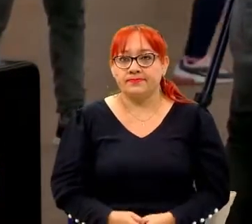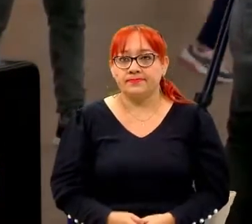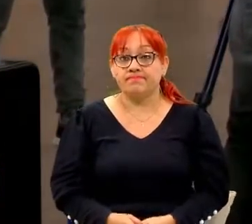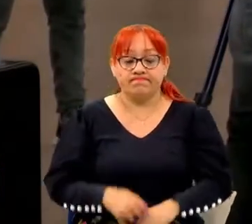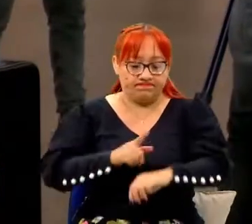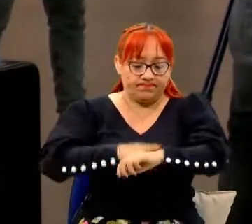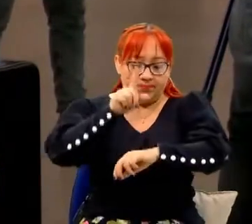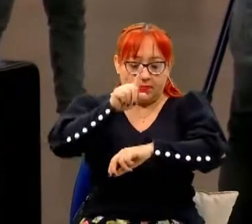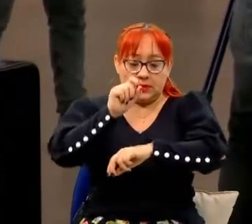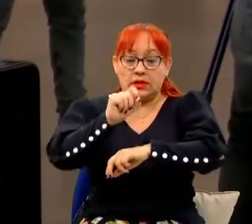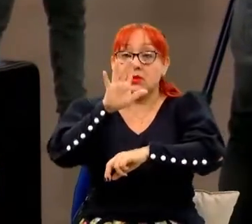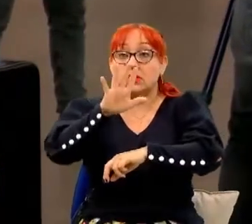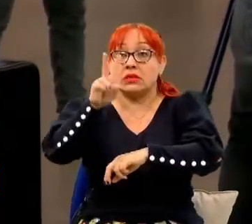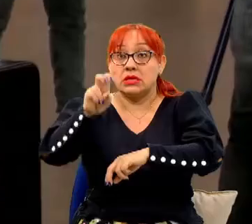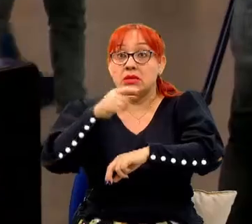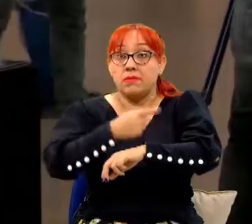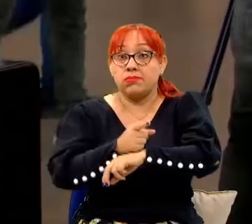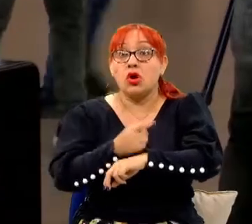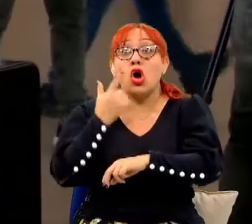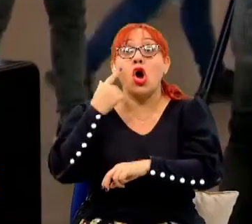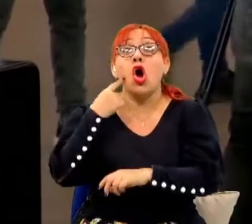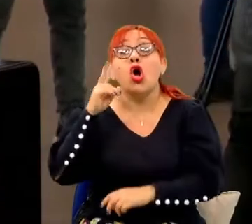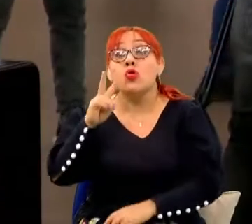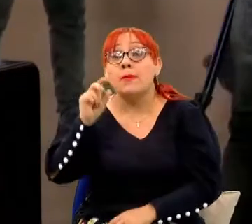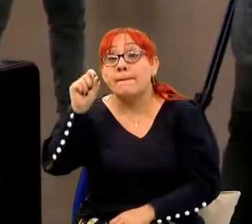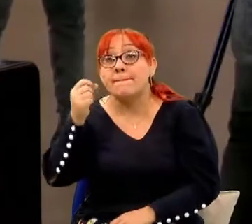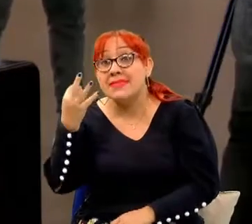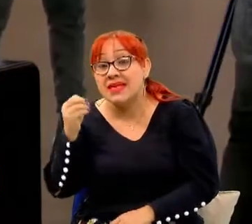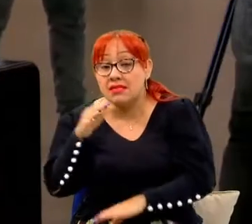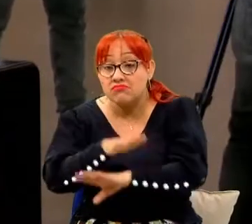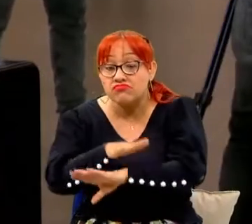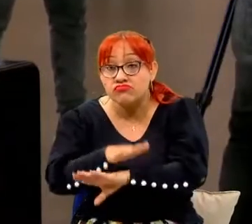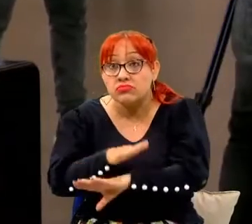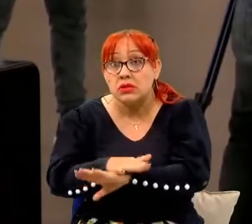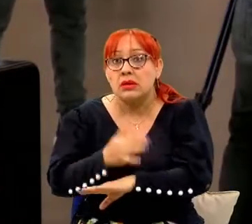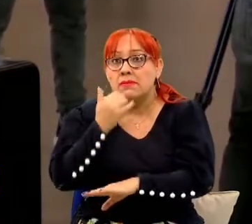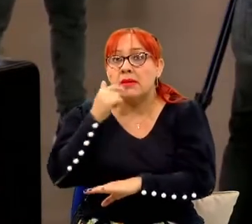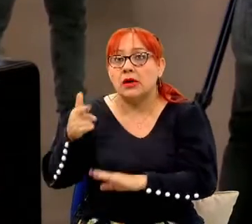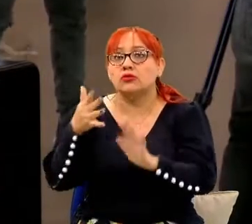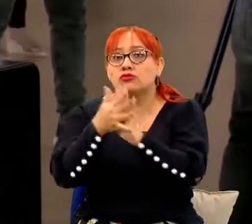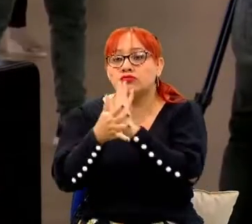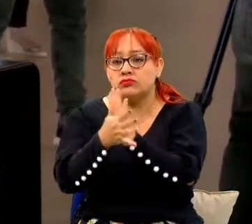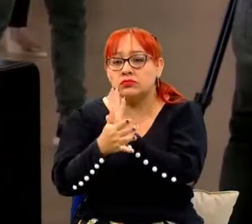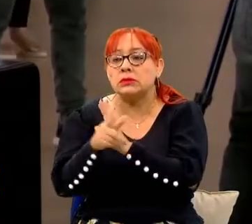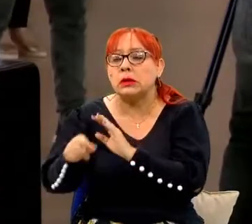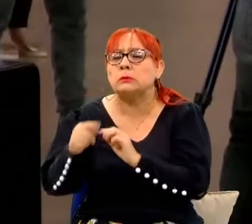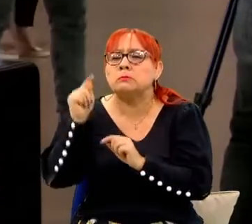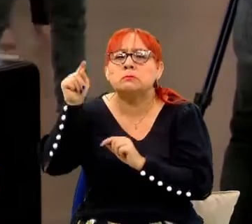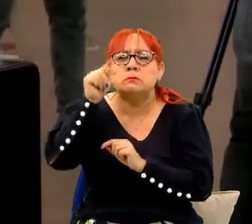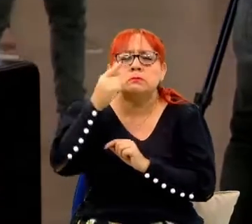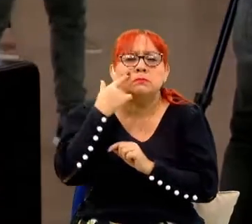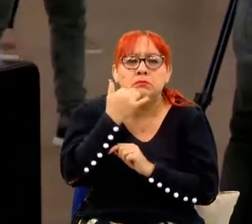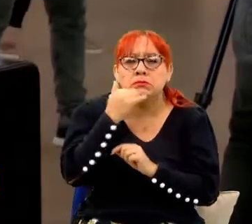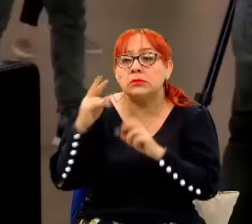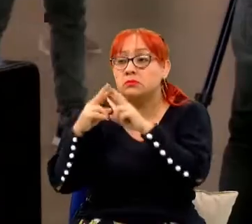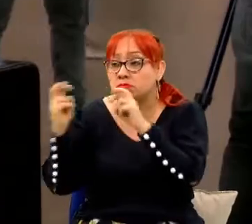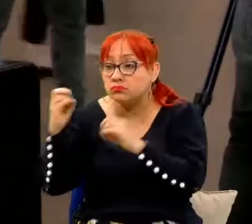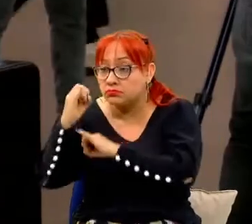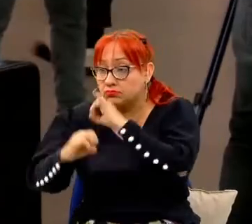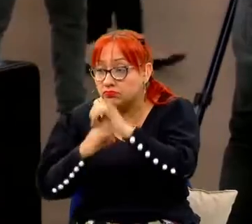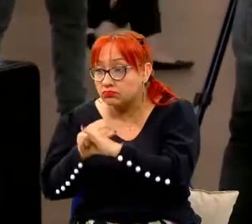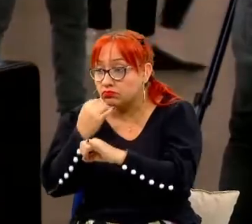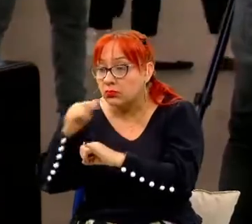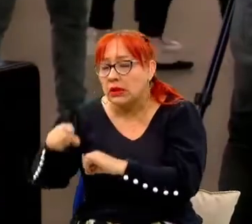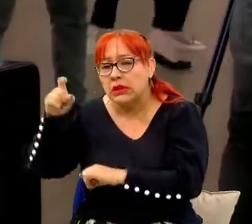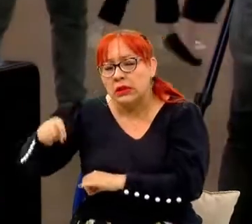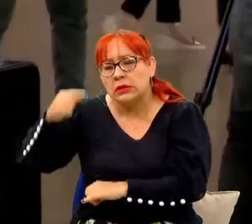Una de la tarde, 57 minutos, a las 2:30 de la tarde, está pautado directamente el recorrido a través de los puentes internacionales, recordemos,